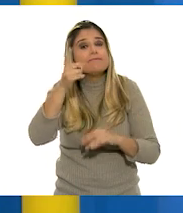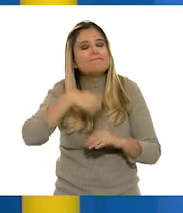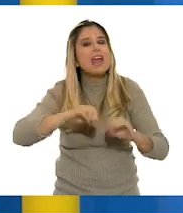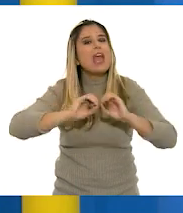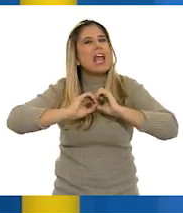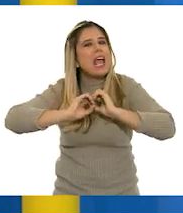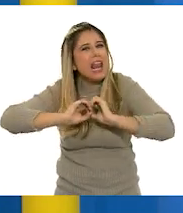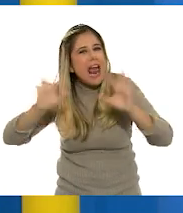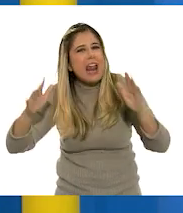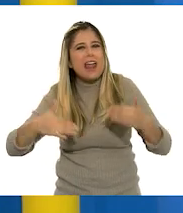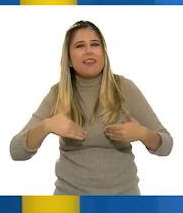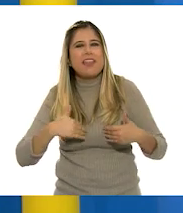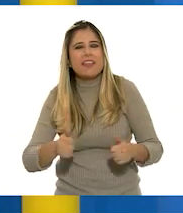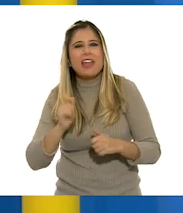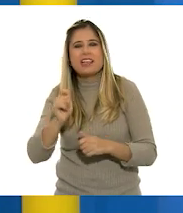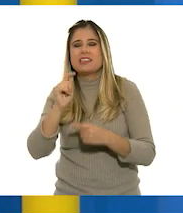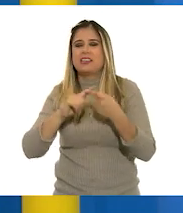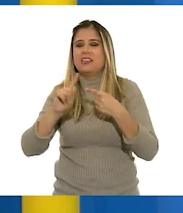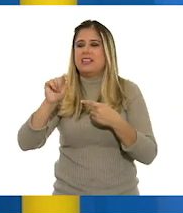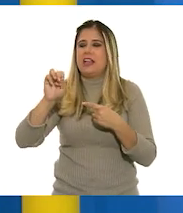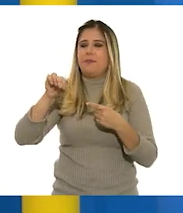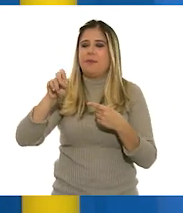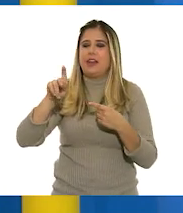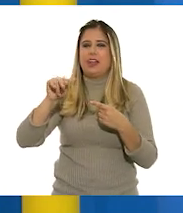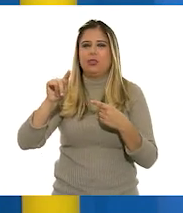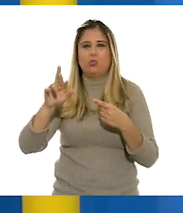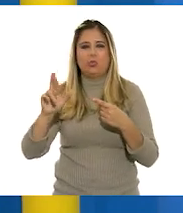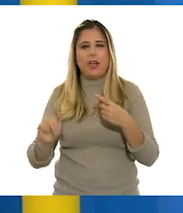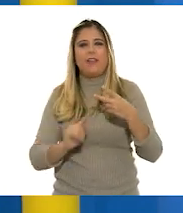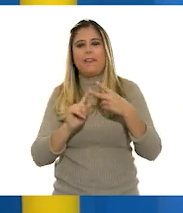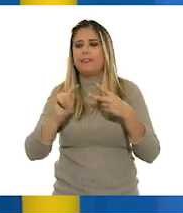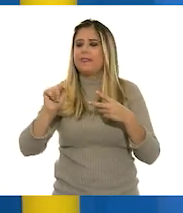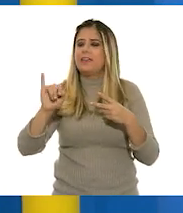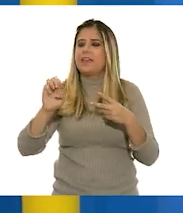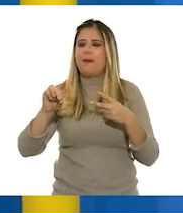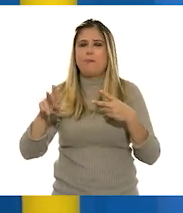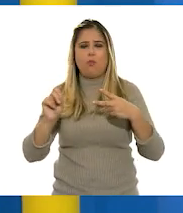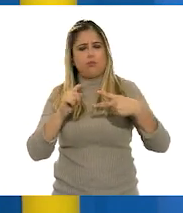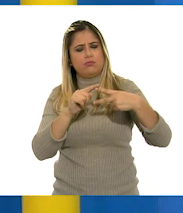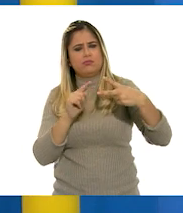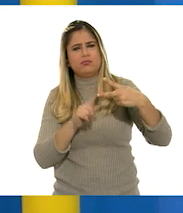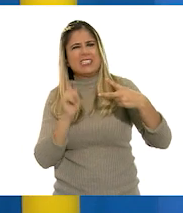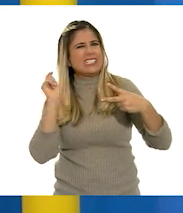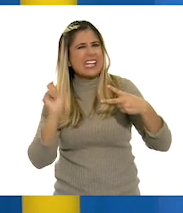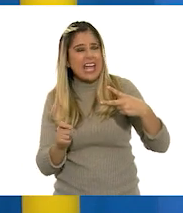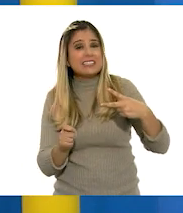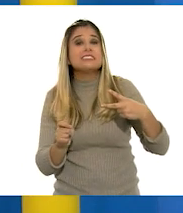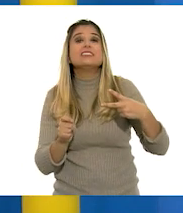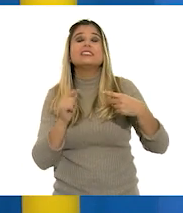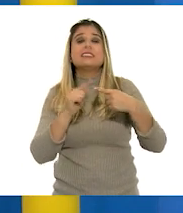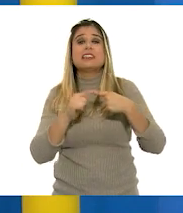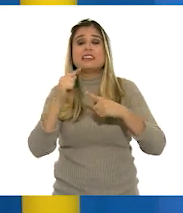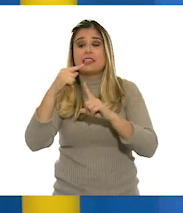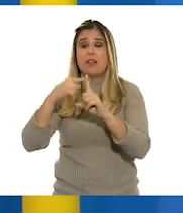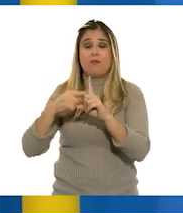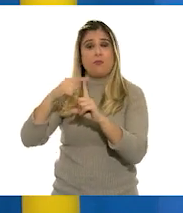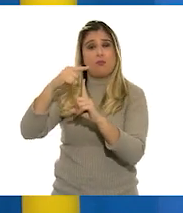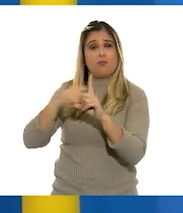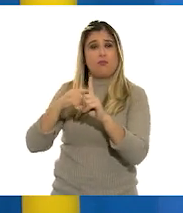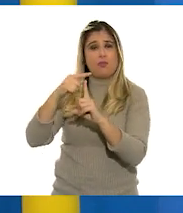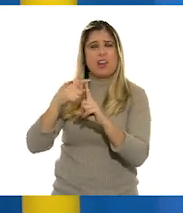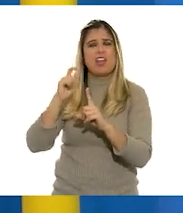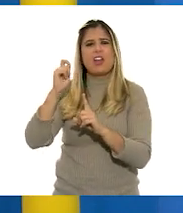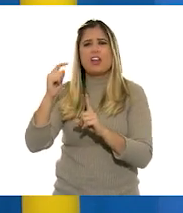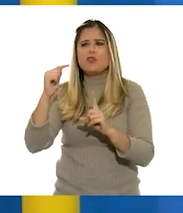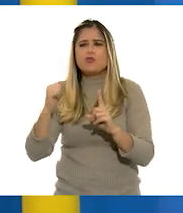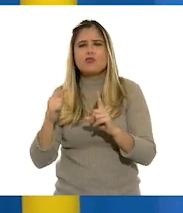claridad en los conceptos de temperatura y tiempo. La temperatura es una magnitud escalar. Esto significa